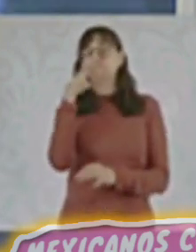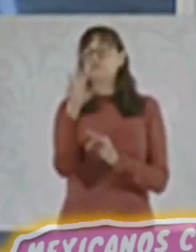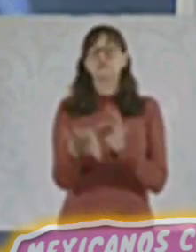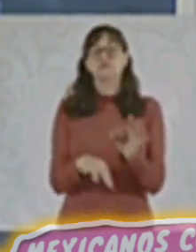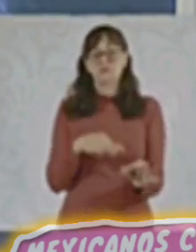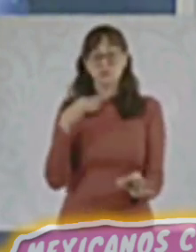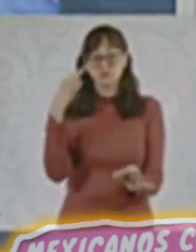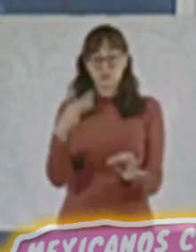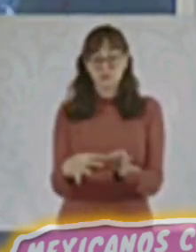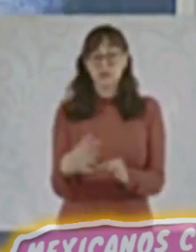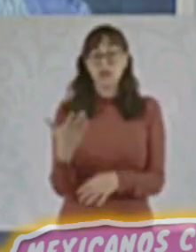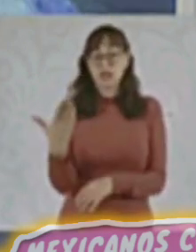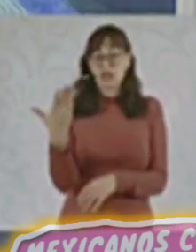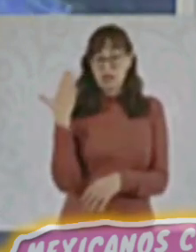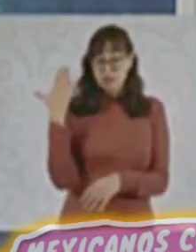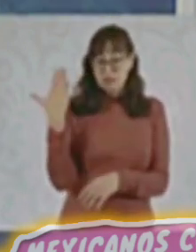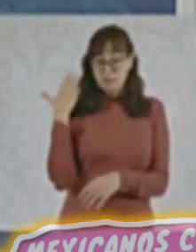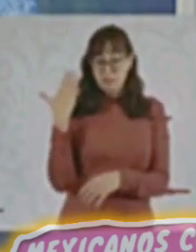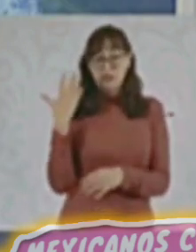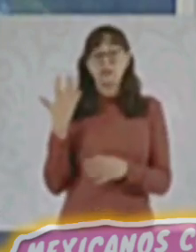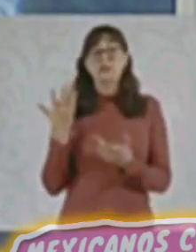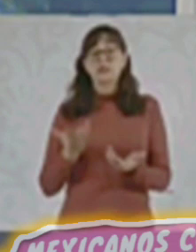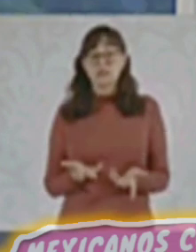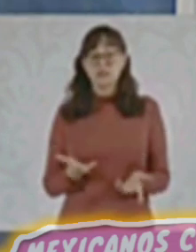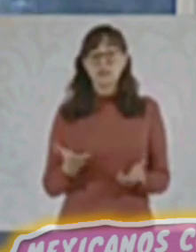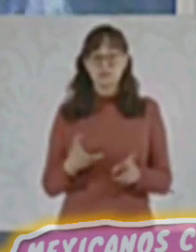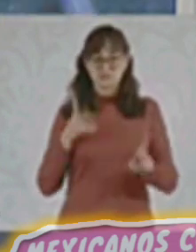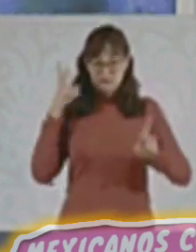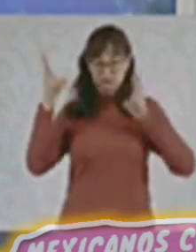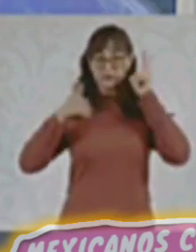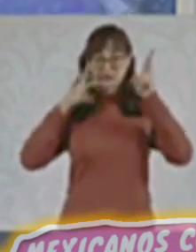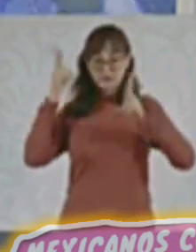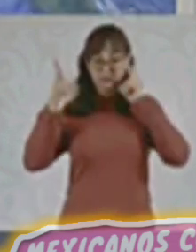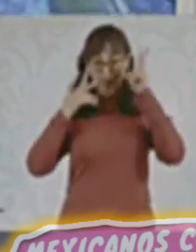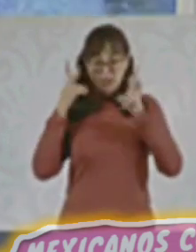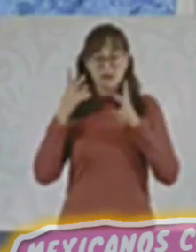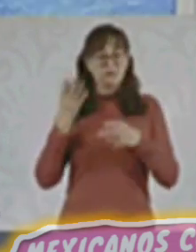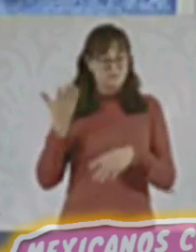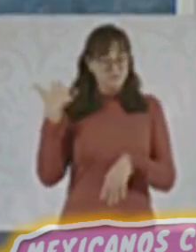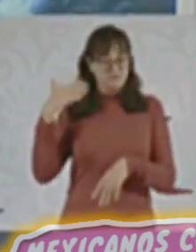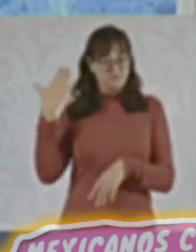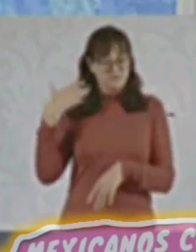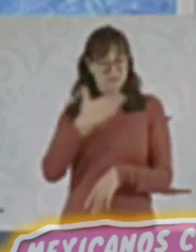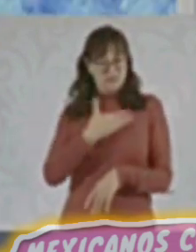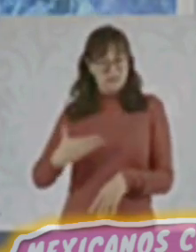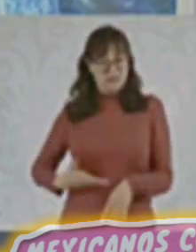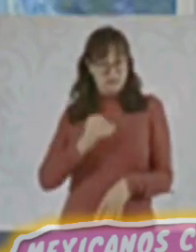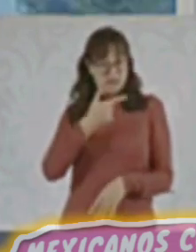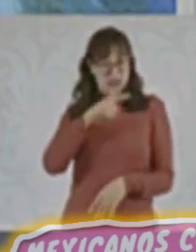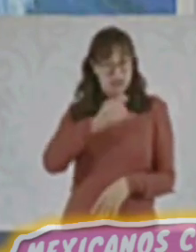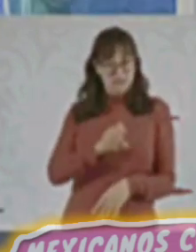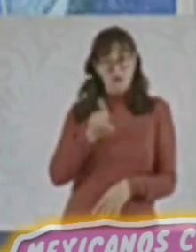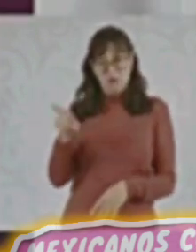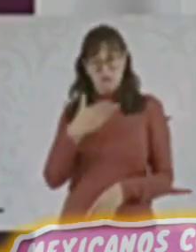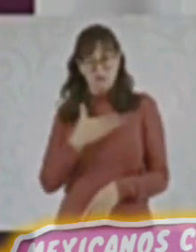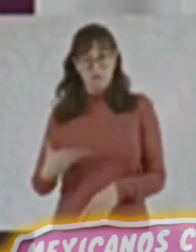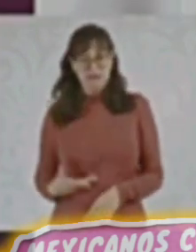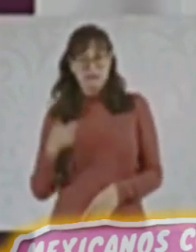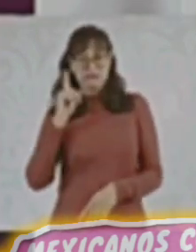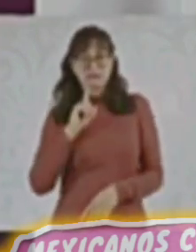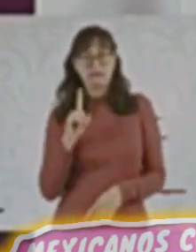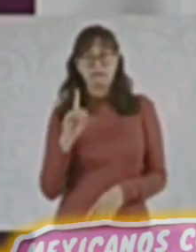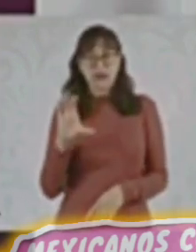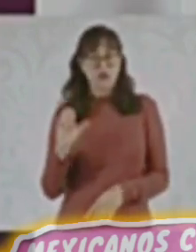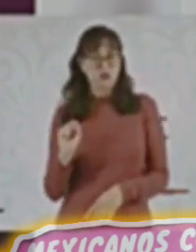La visitamos en la época de transición con la presidenta y el presidente López Obrador. Una de las últimas